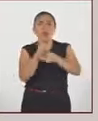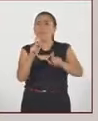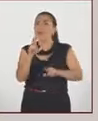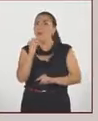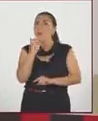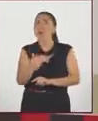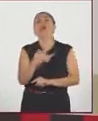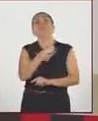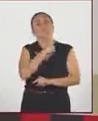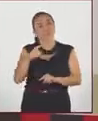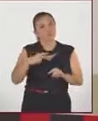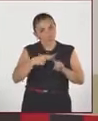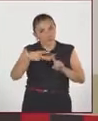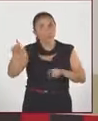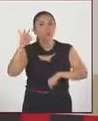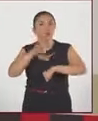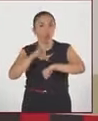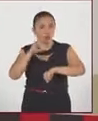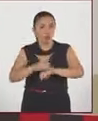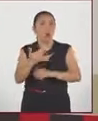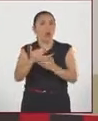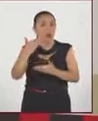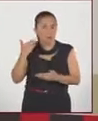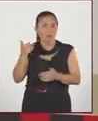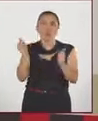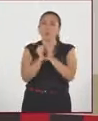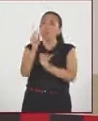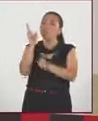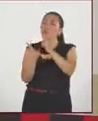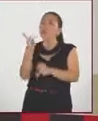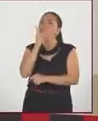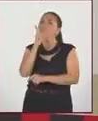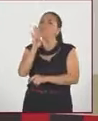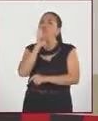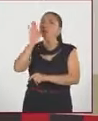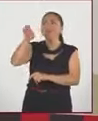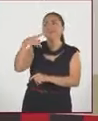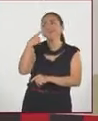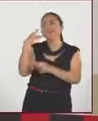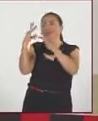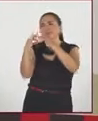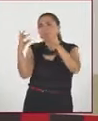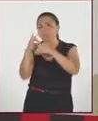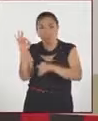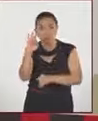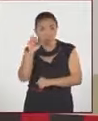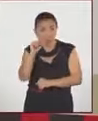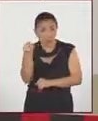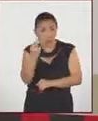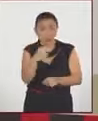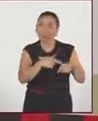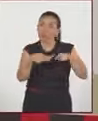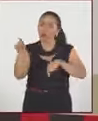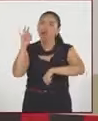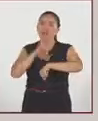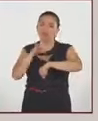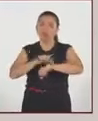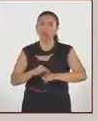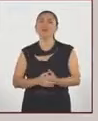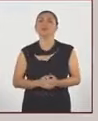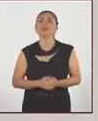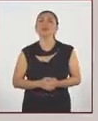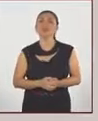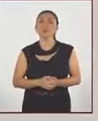son señales de que hay que platicar con los padres y si es necesario enviar al médico.